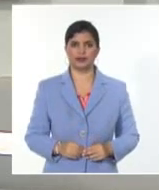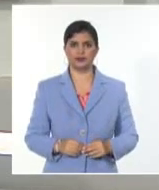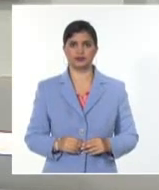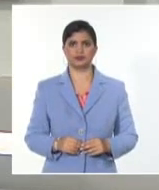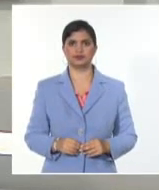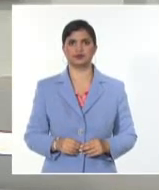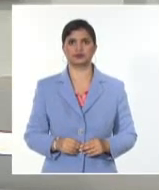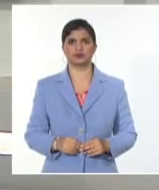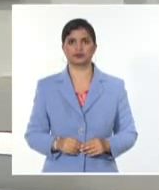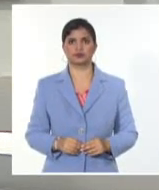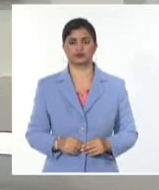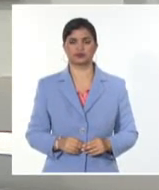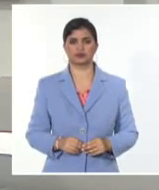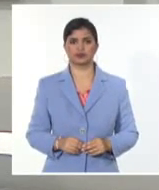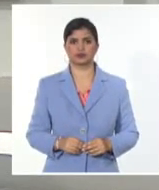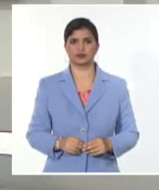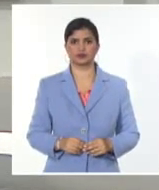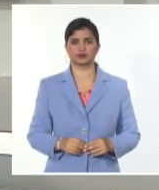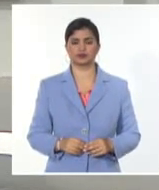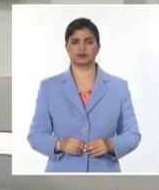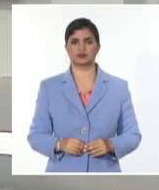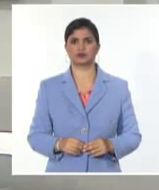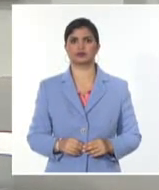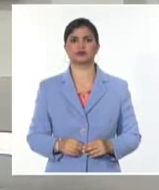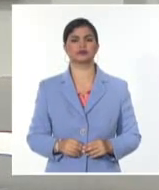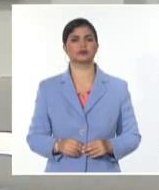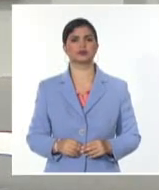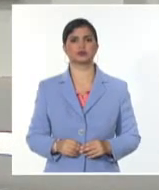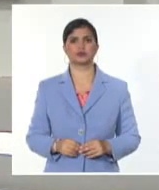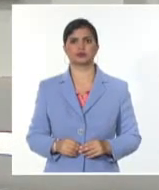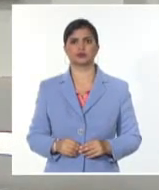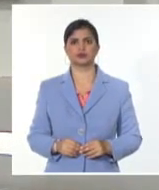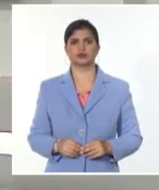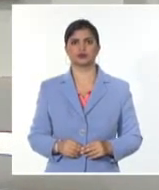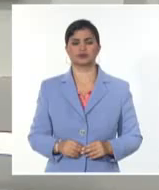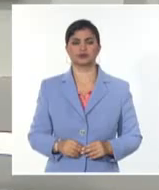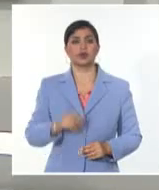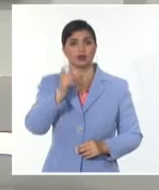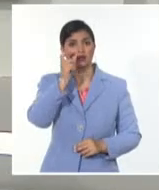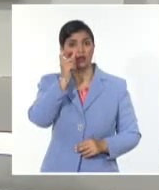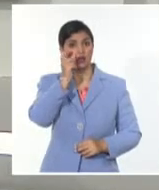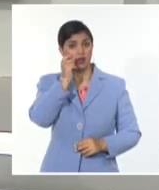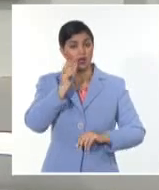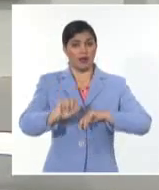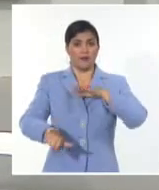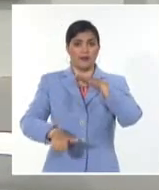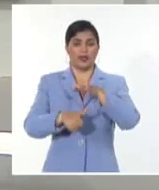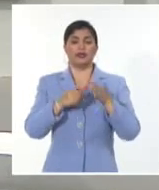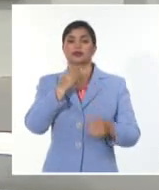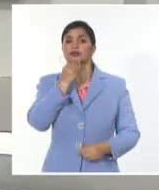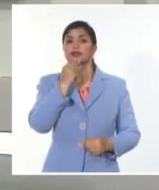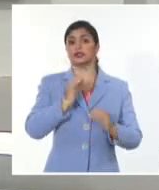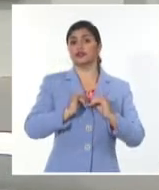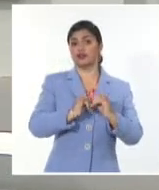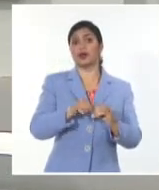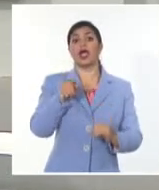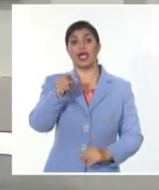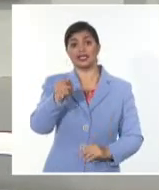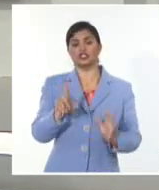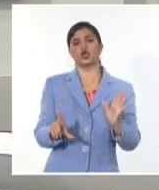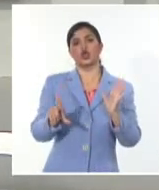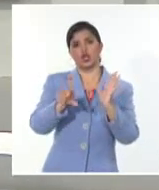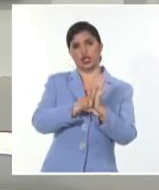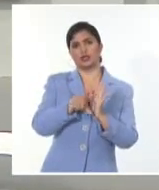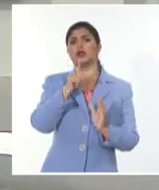un 1% de la brutalidad del agresor legalmente reconocido y que sí tiene estatus de Estado, que